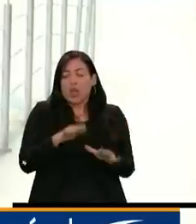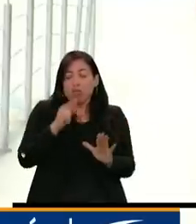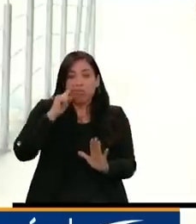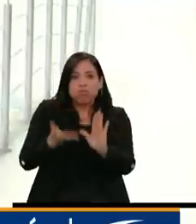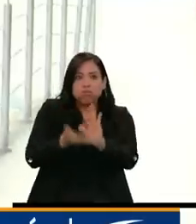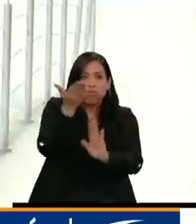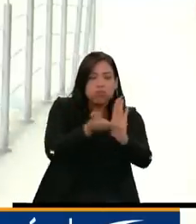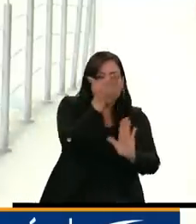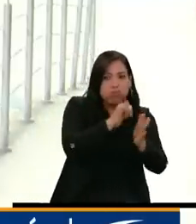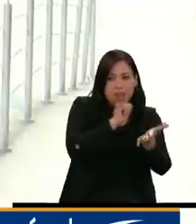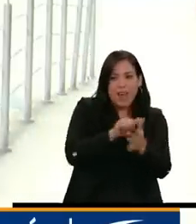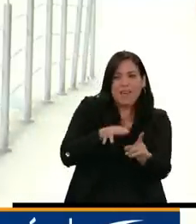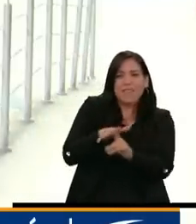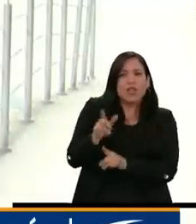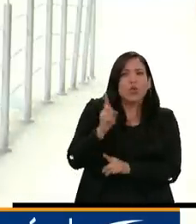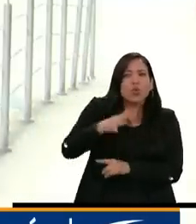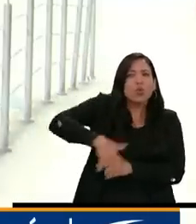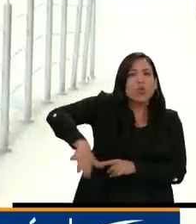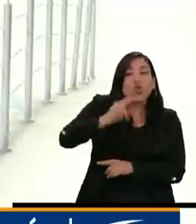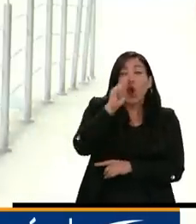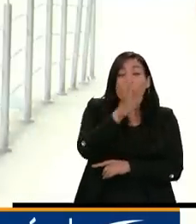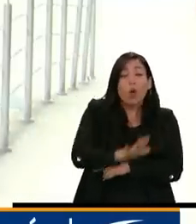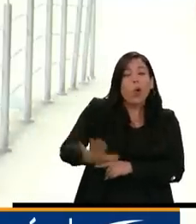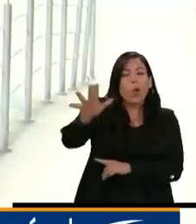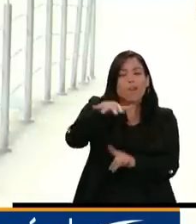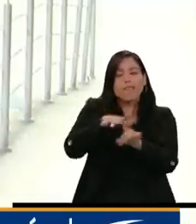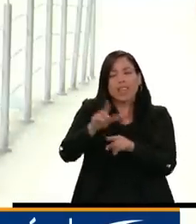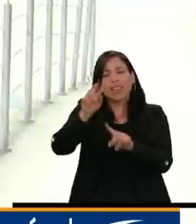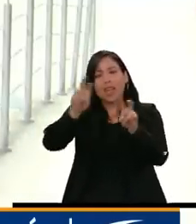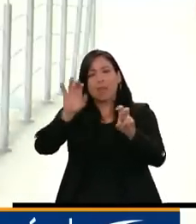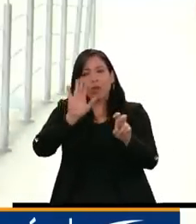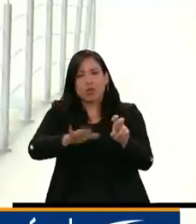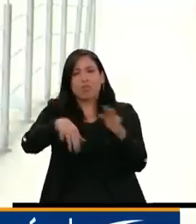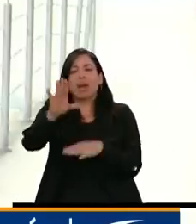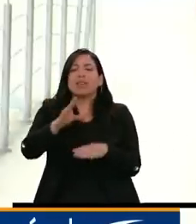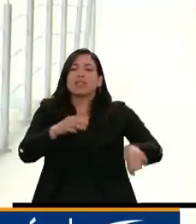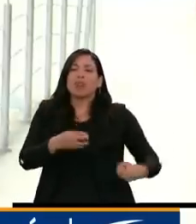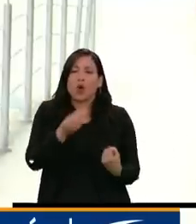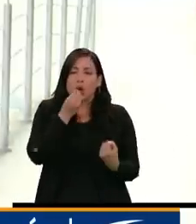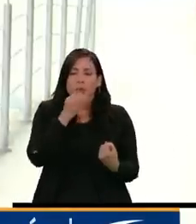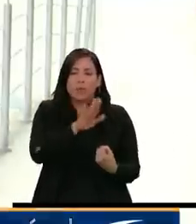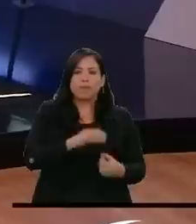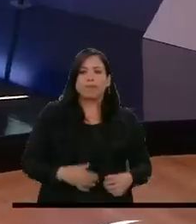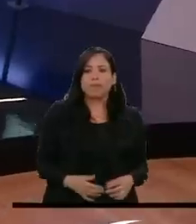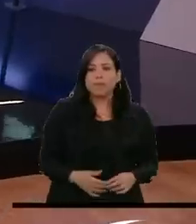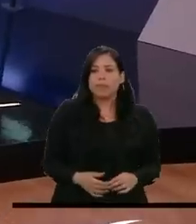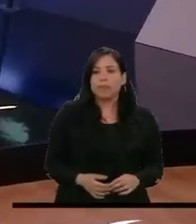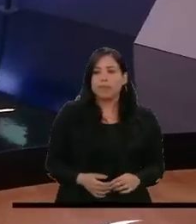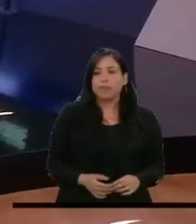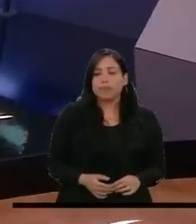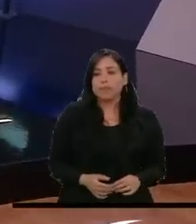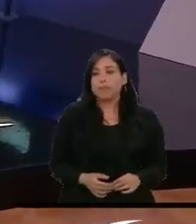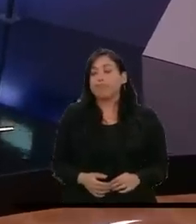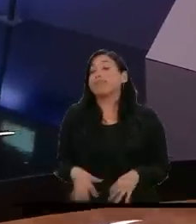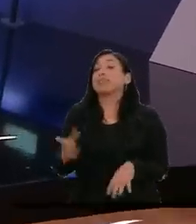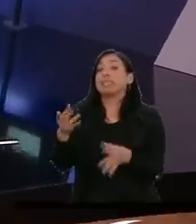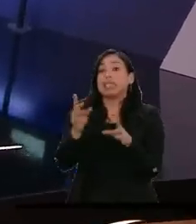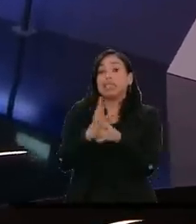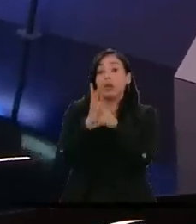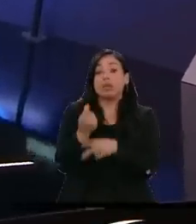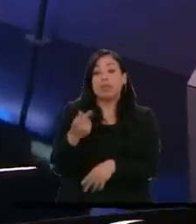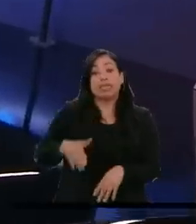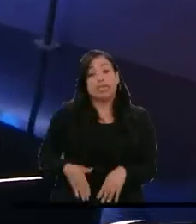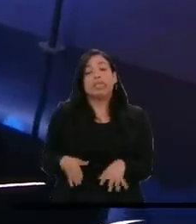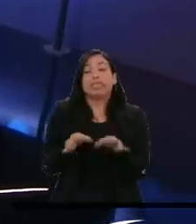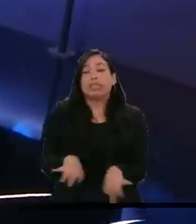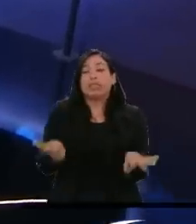altos costos que se está generando en todo el país, en todo lo que tiene que ver con la canasta familiar. Hay que cuidar el bolsillo, María